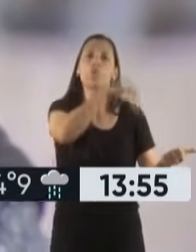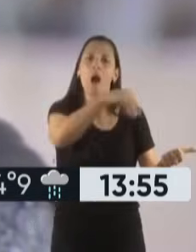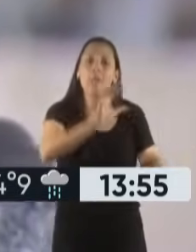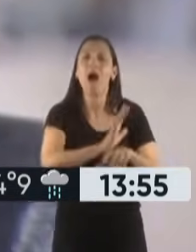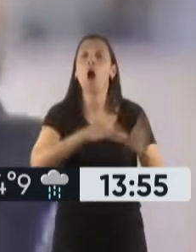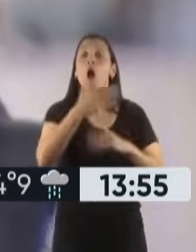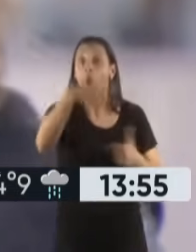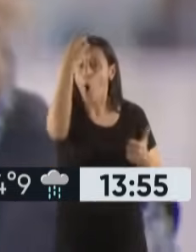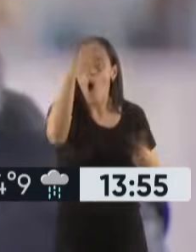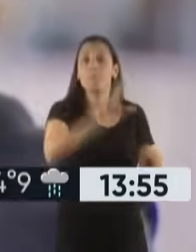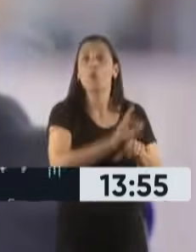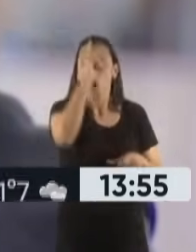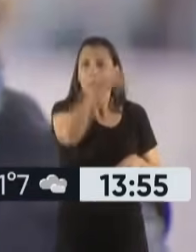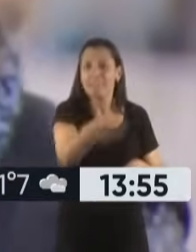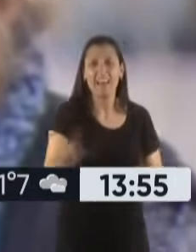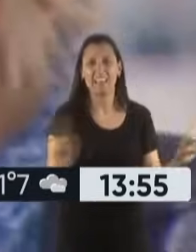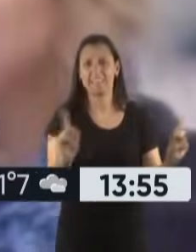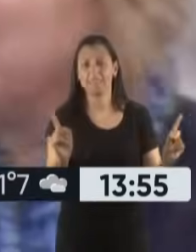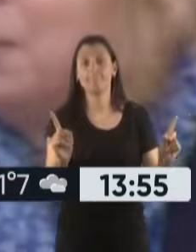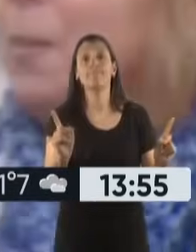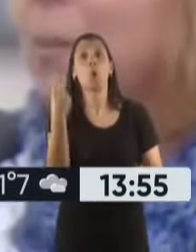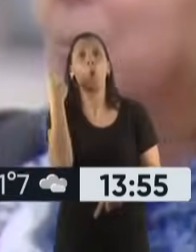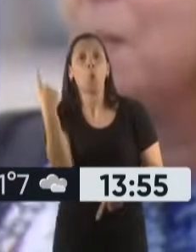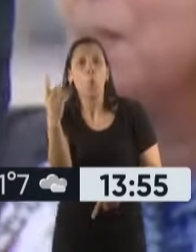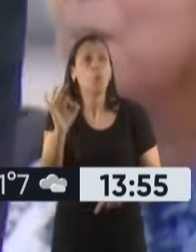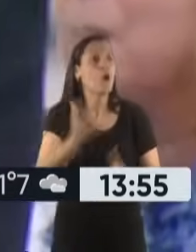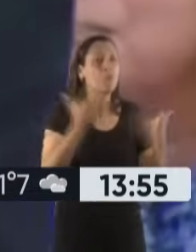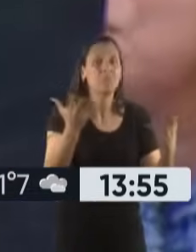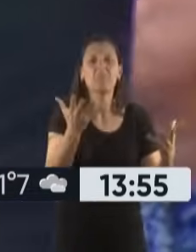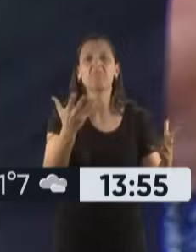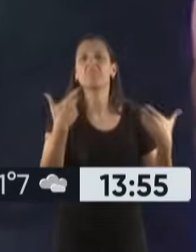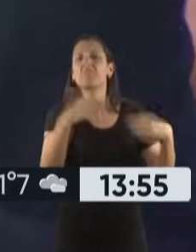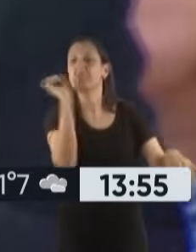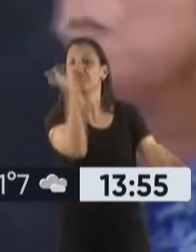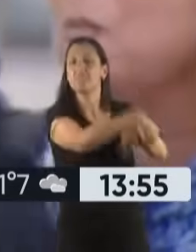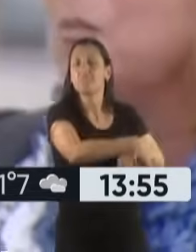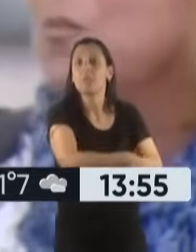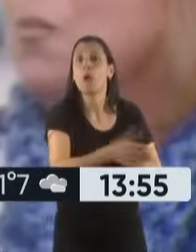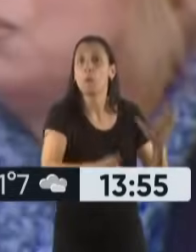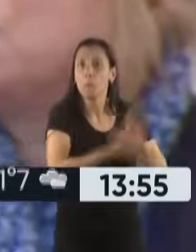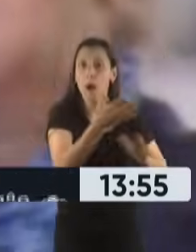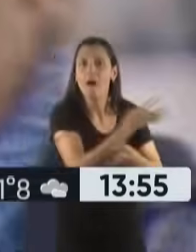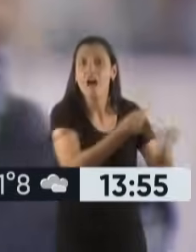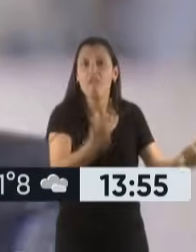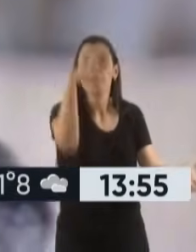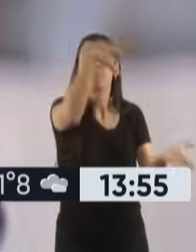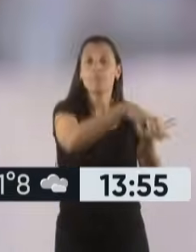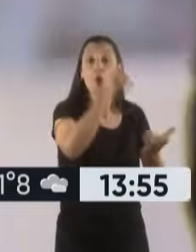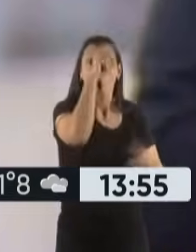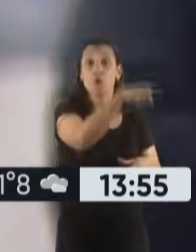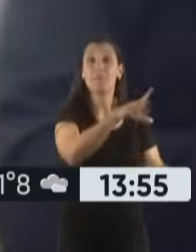Argentina. No hicieron ni uno. Dejaron a punto de terminar 2 hospitales en La